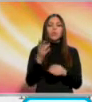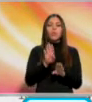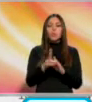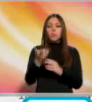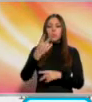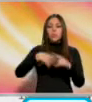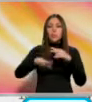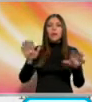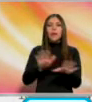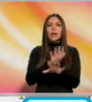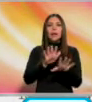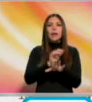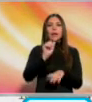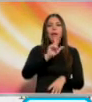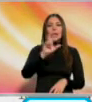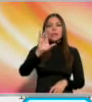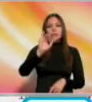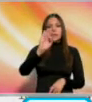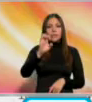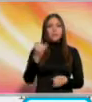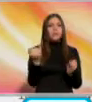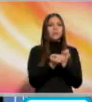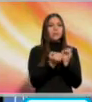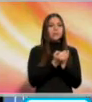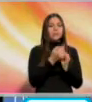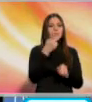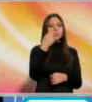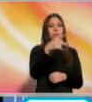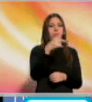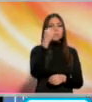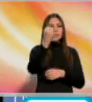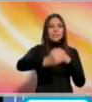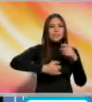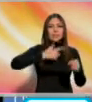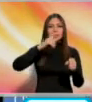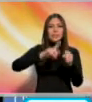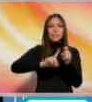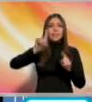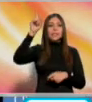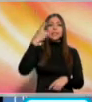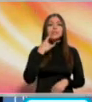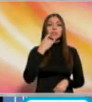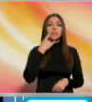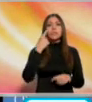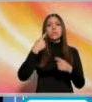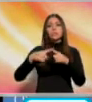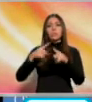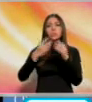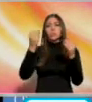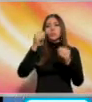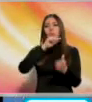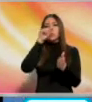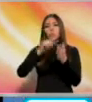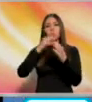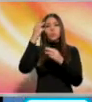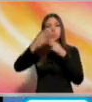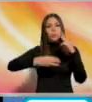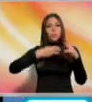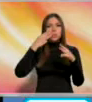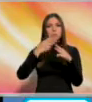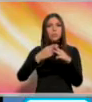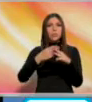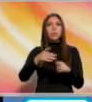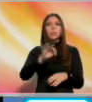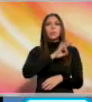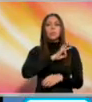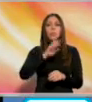Y hay otro, por ejemplo, miren, la Estación Espacial Internacional, que es un esfuerzo que en todos los lugares, bueno, en muchos lugares del mundo pueden haber avistamientos.